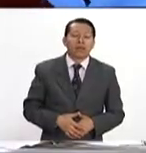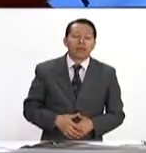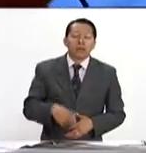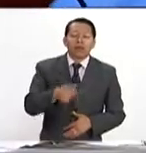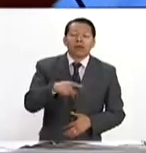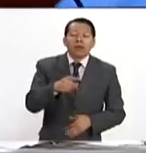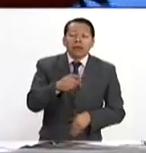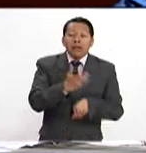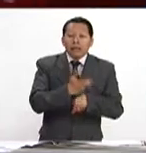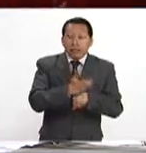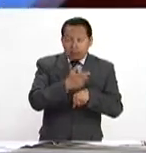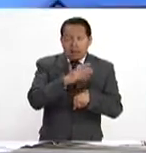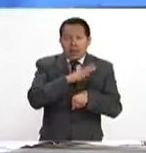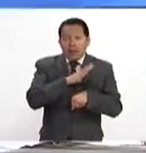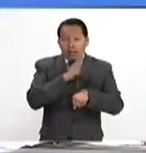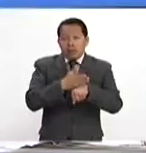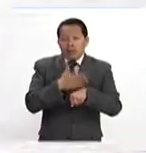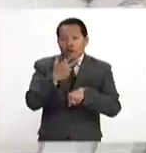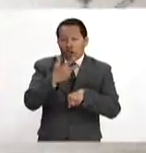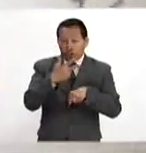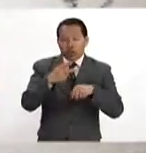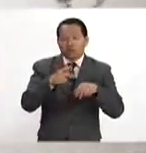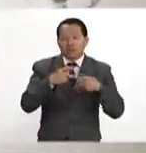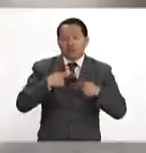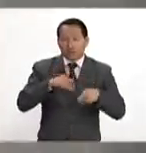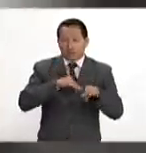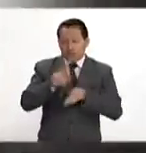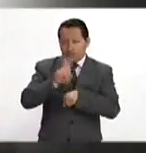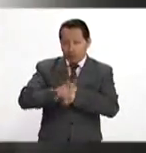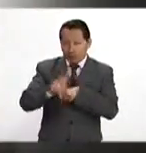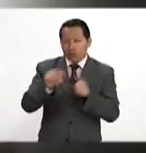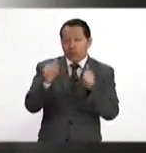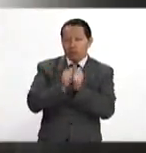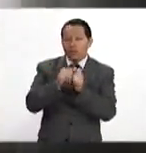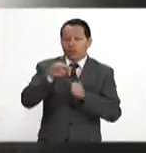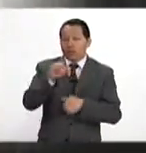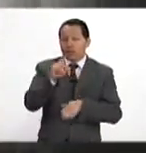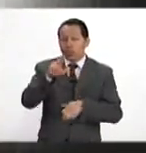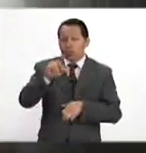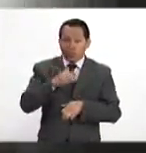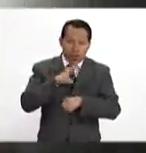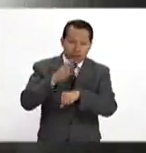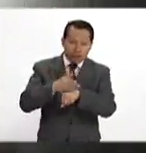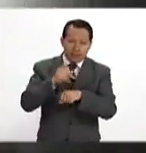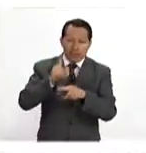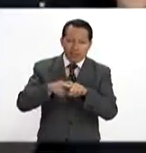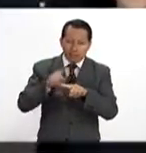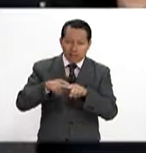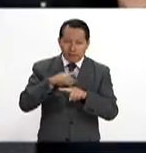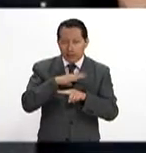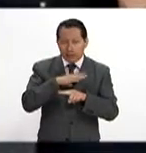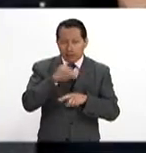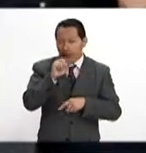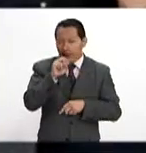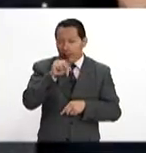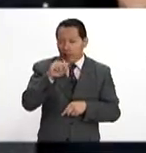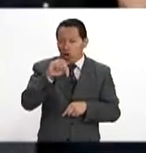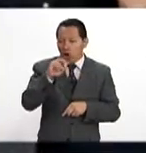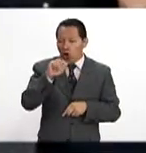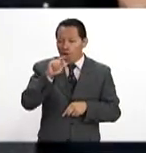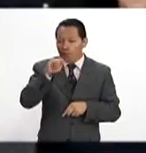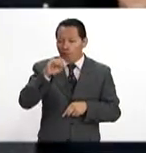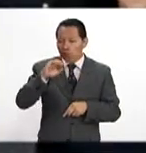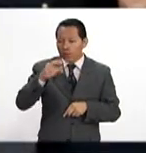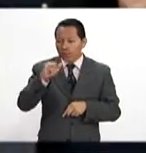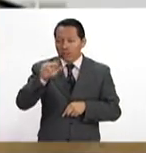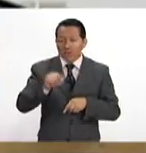Estados Unidos impuso sanciones a 8 funcionarios venezolanos vinculados con el presidente Maduro. Entre los sancionados están Adán Coromoto Chávez,